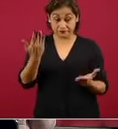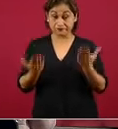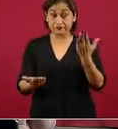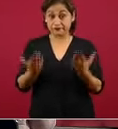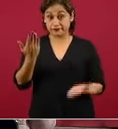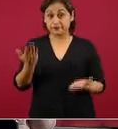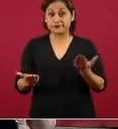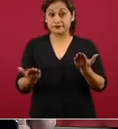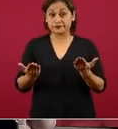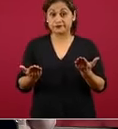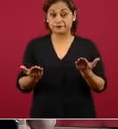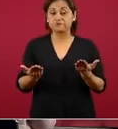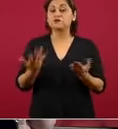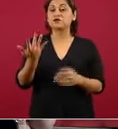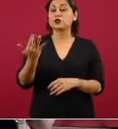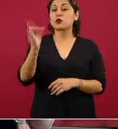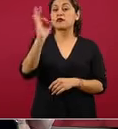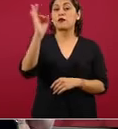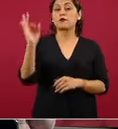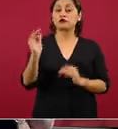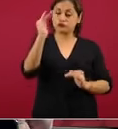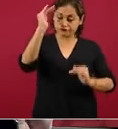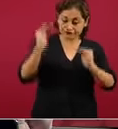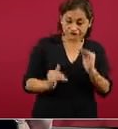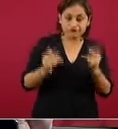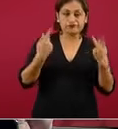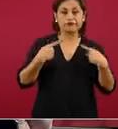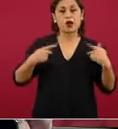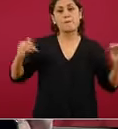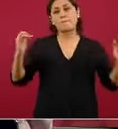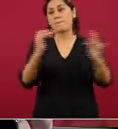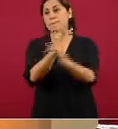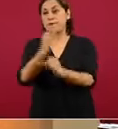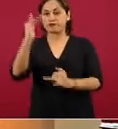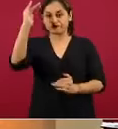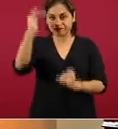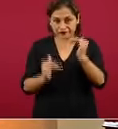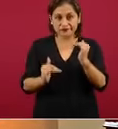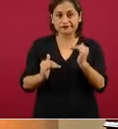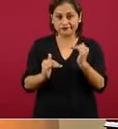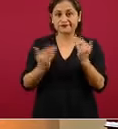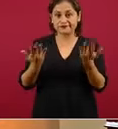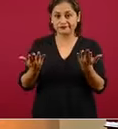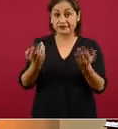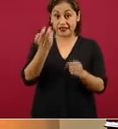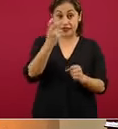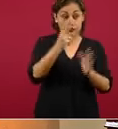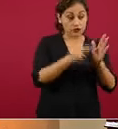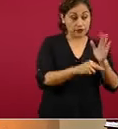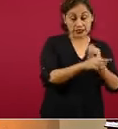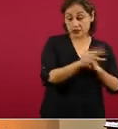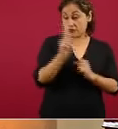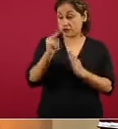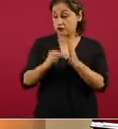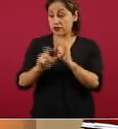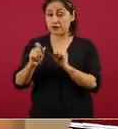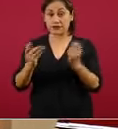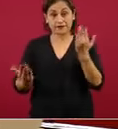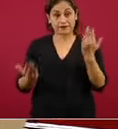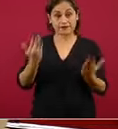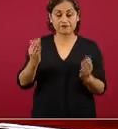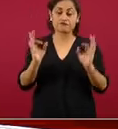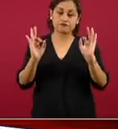50% de reducción en esta semana de lo que se ha tenido el 2019 con respecto al 2020. La